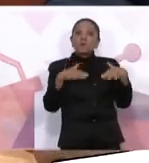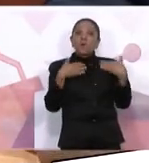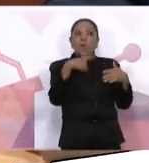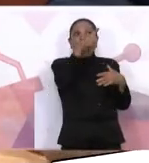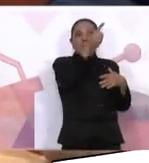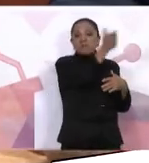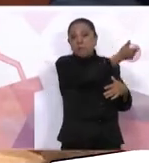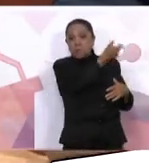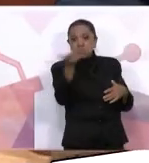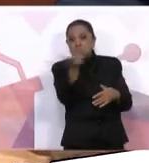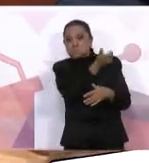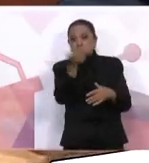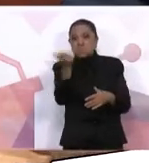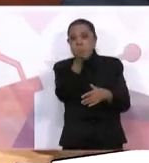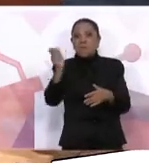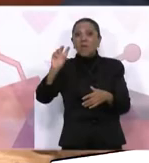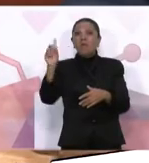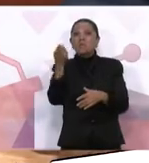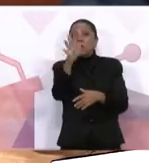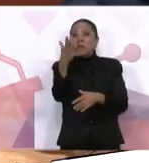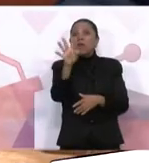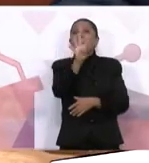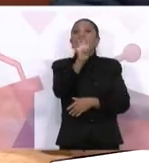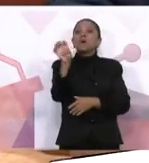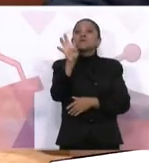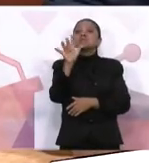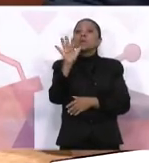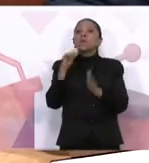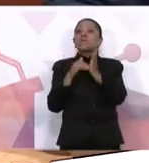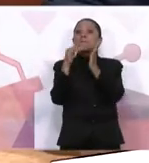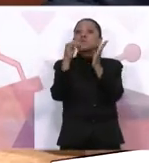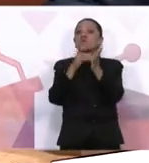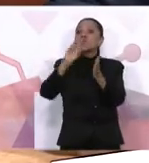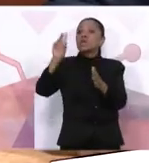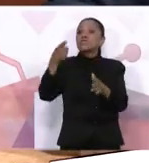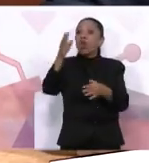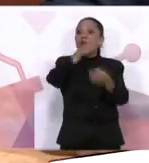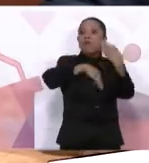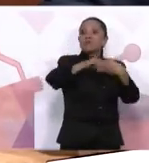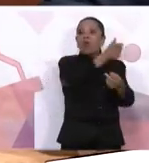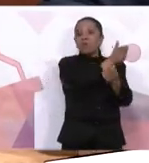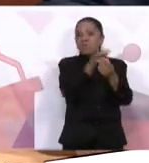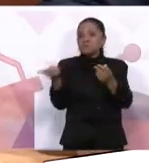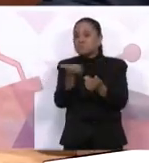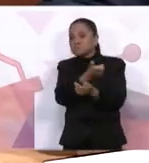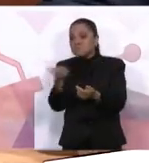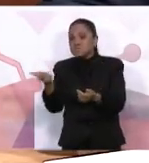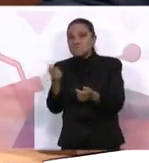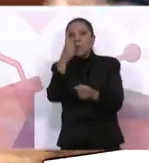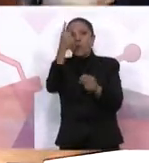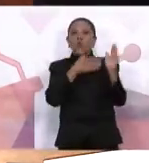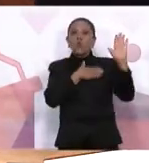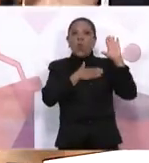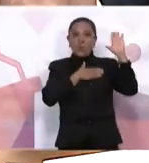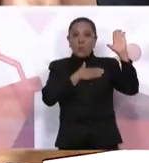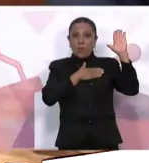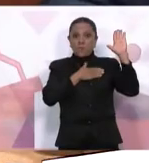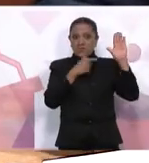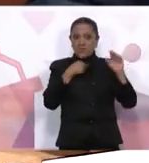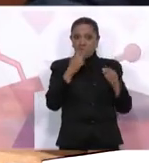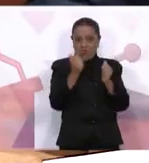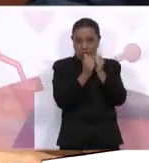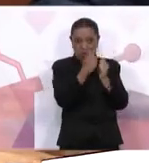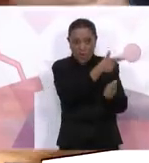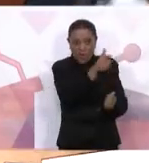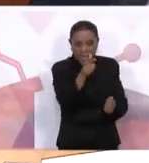de 450 millones de dólares uno de los compromisos que asumimos con ellos entre otras cosas